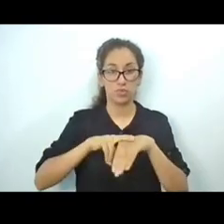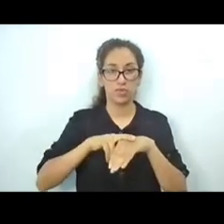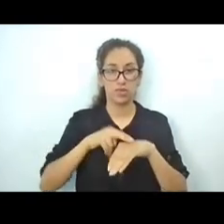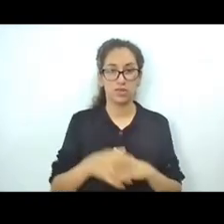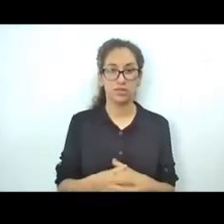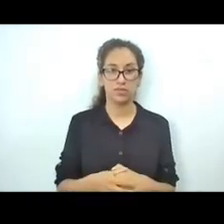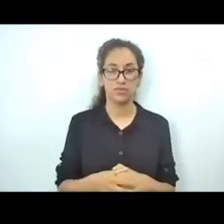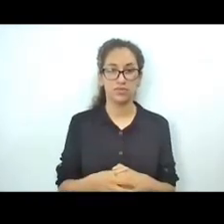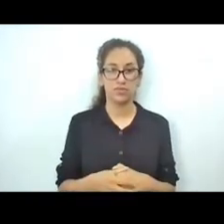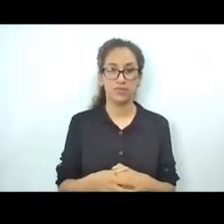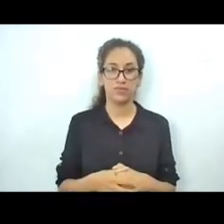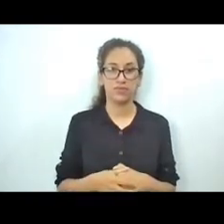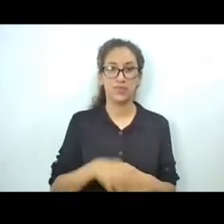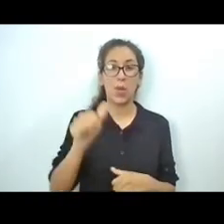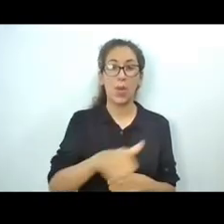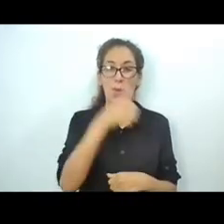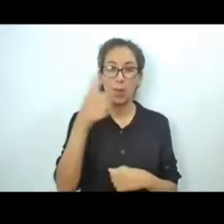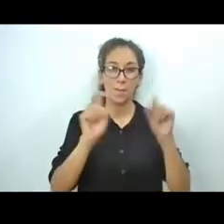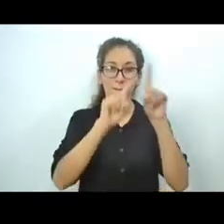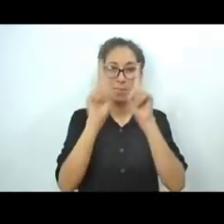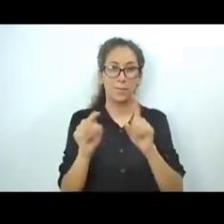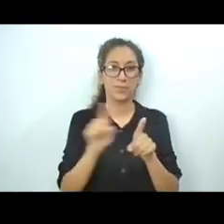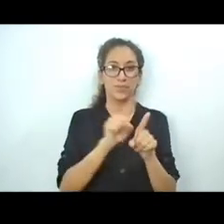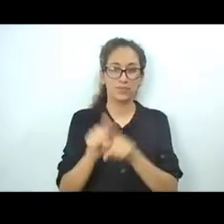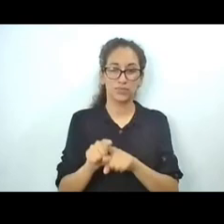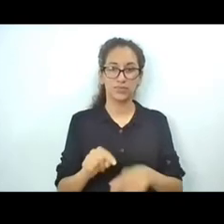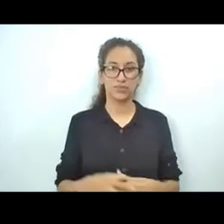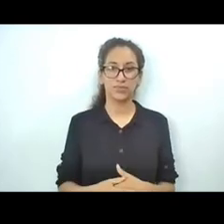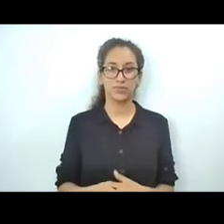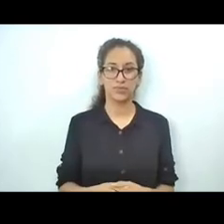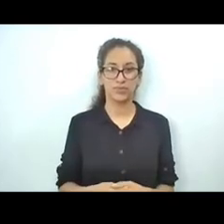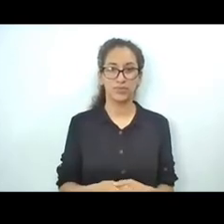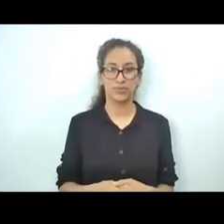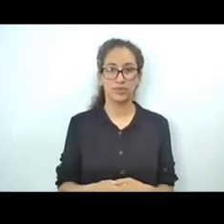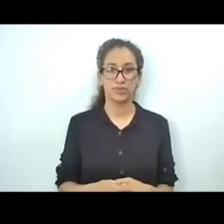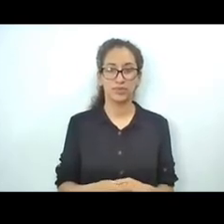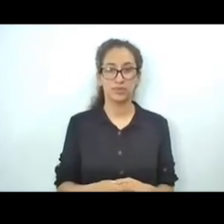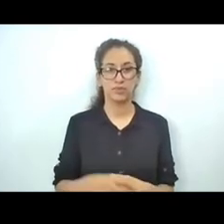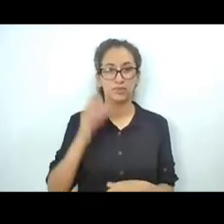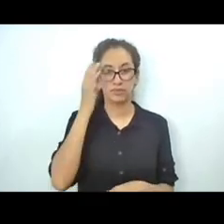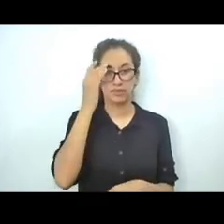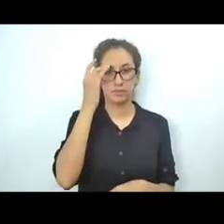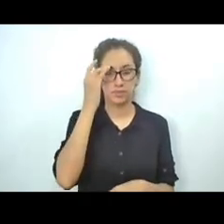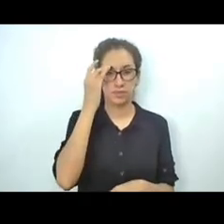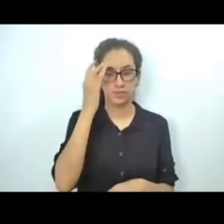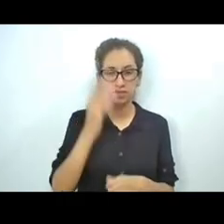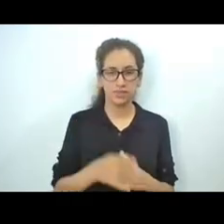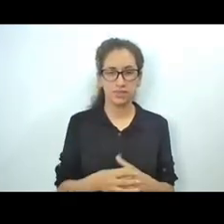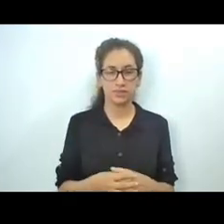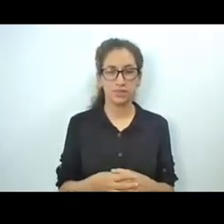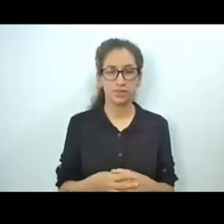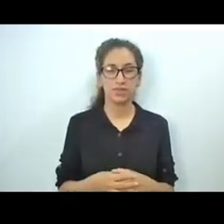algún problema? Y hay otra pregunta también que dice, eh, en mi glande, ¿no? En